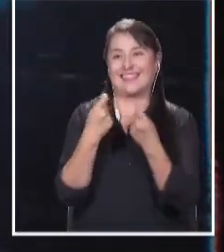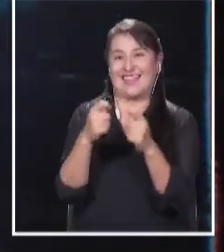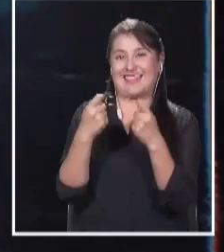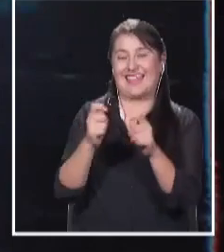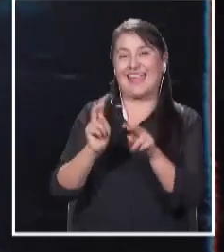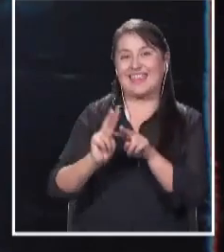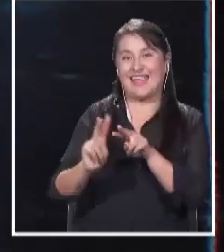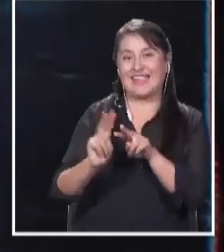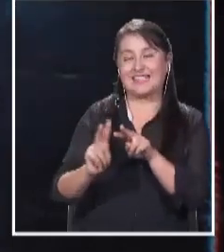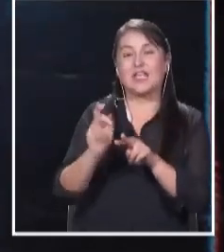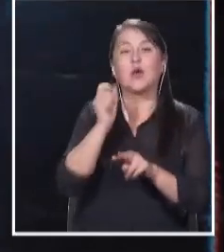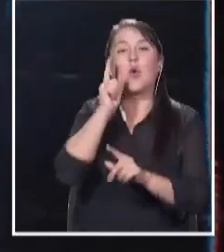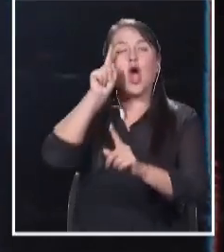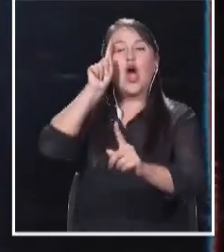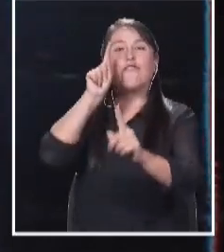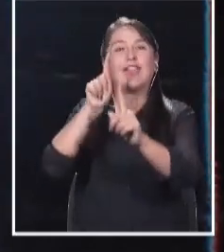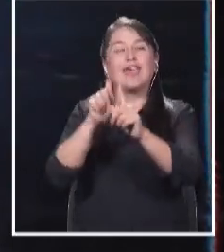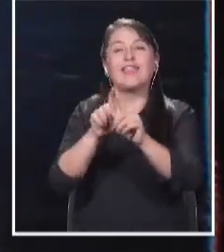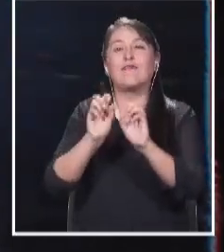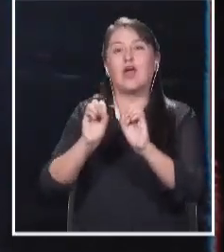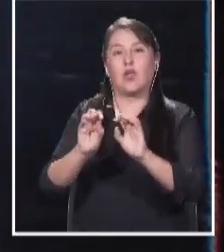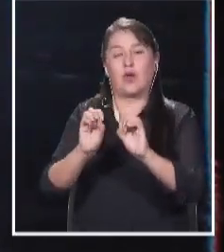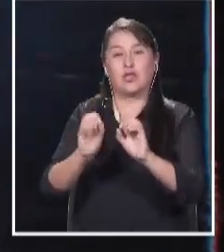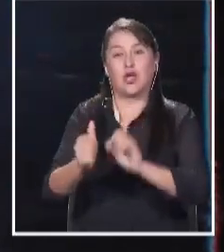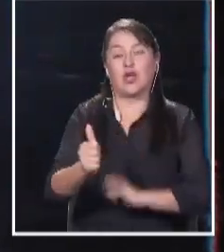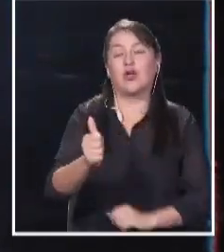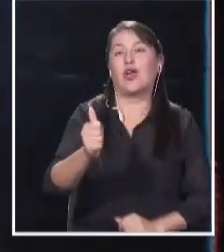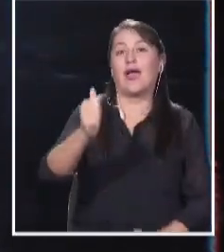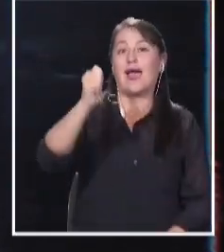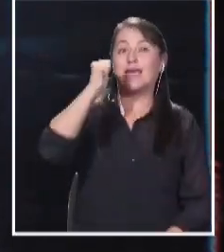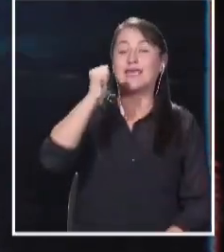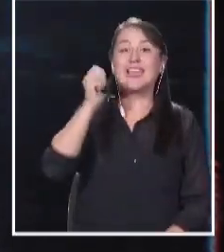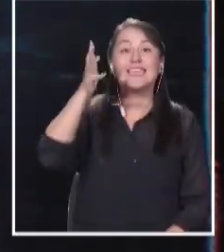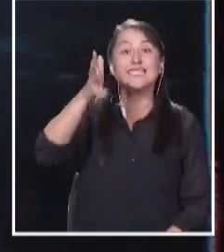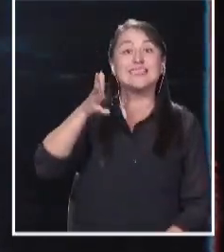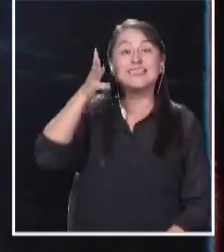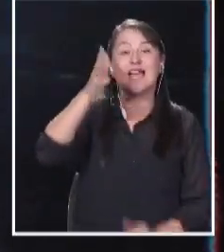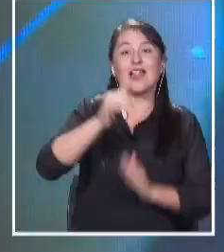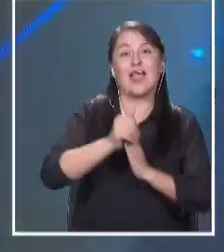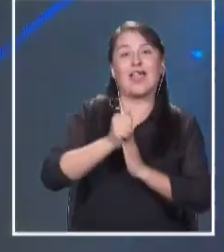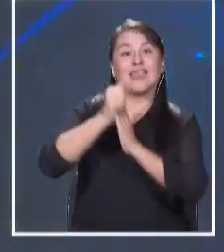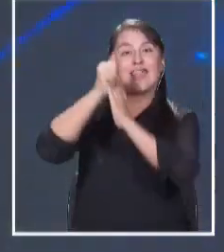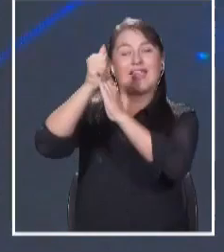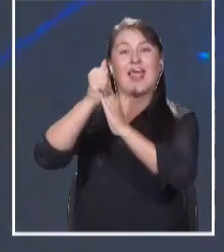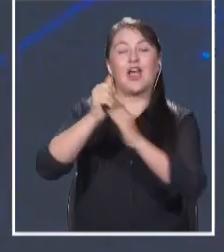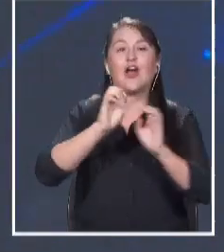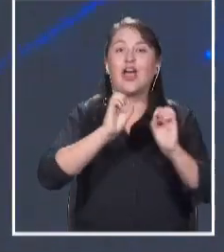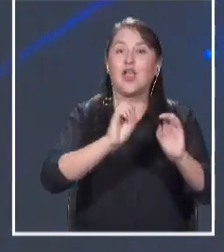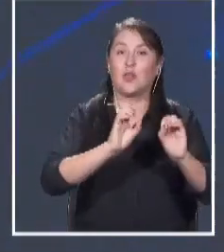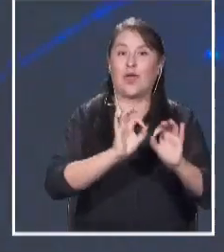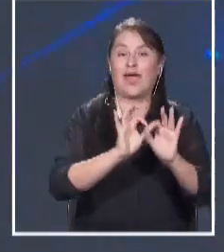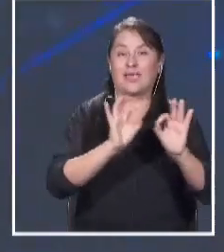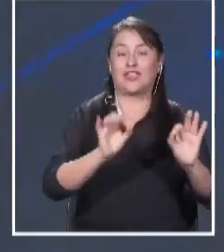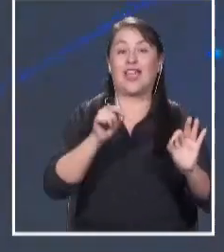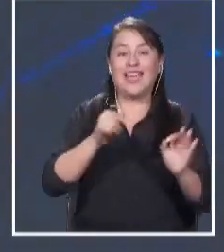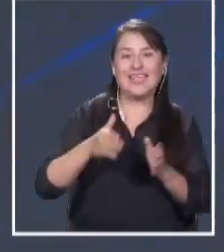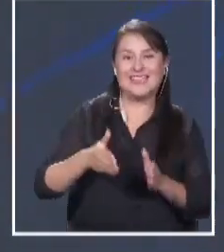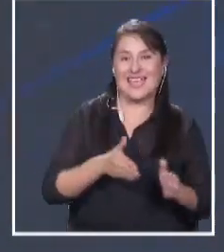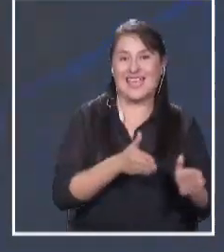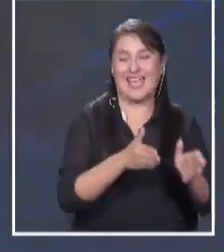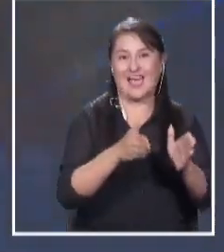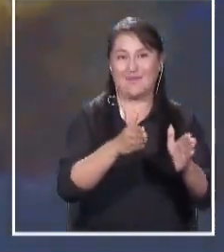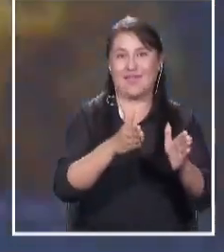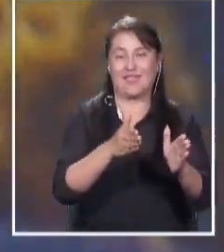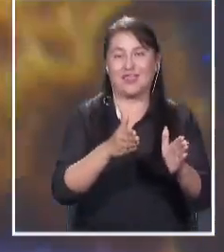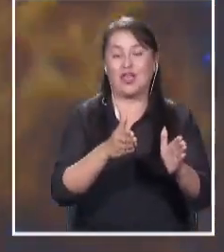el sentido de la educación, ¿no? Cómo mejorarlo. Ayer tuvimos una charla súper bonita sobre el liderazgo y educación y creo que ese es el camino, ¿no? La